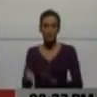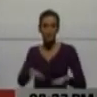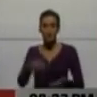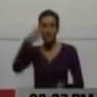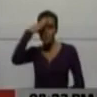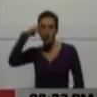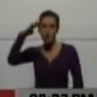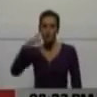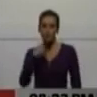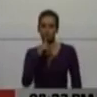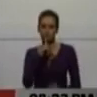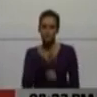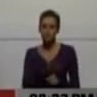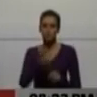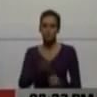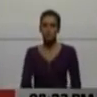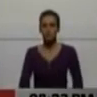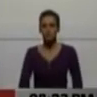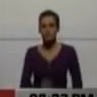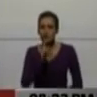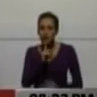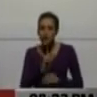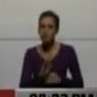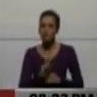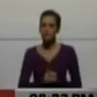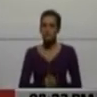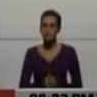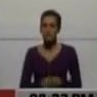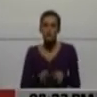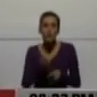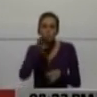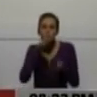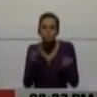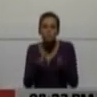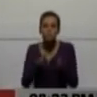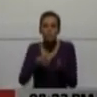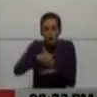Nada, calladito. Calladito. Cachorrito,